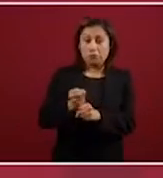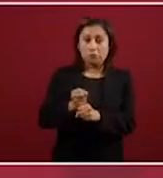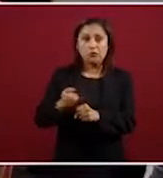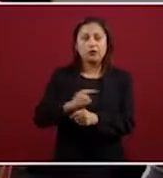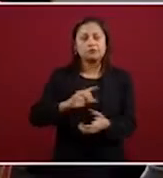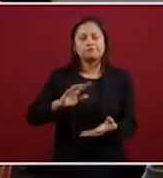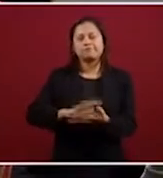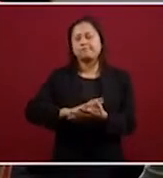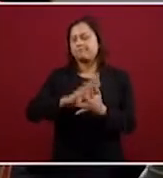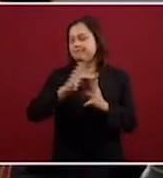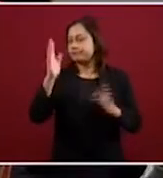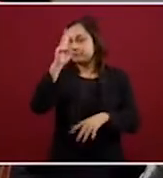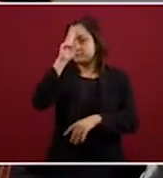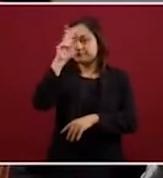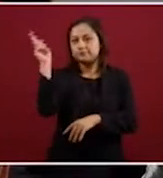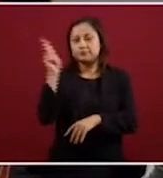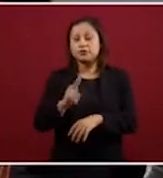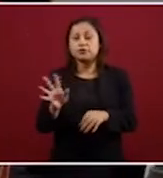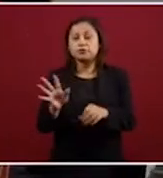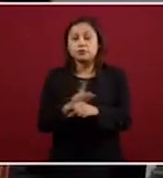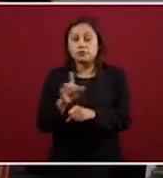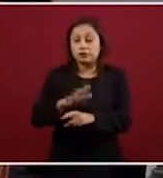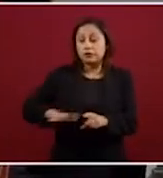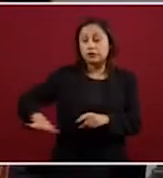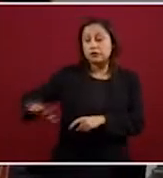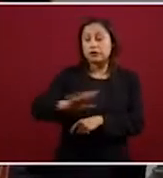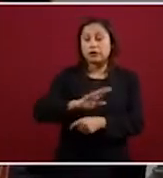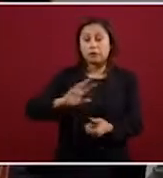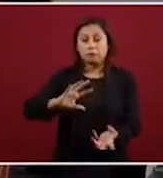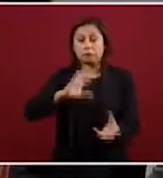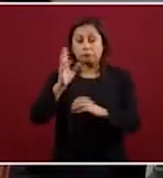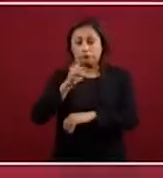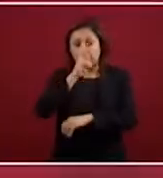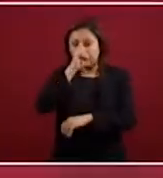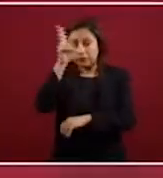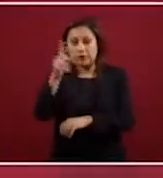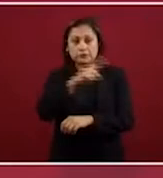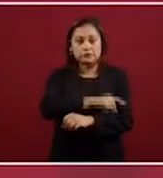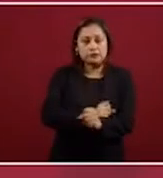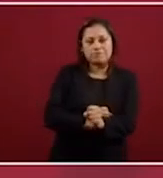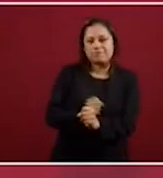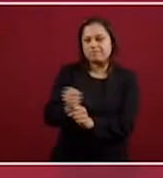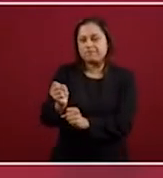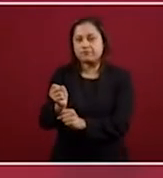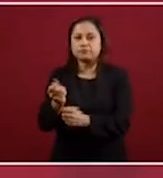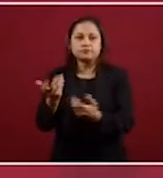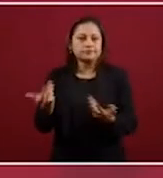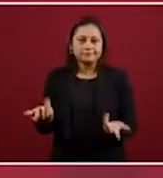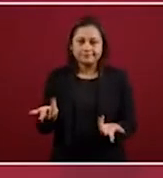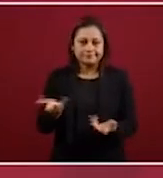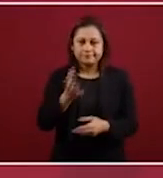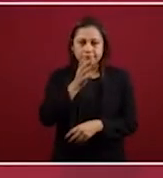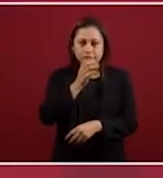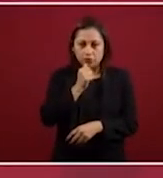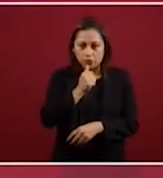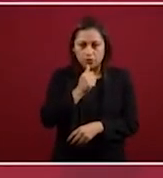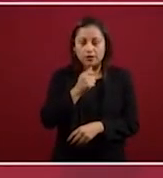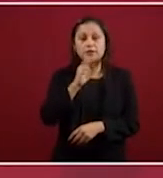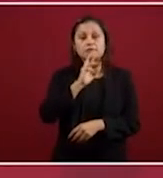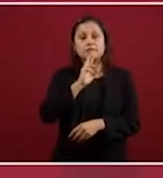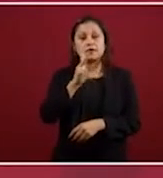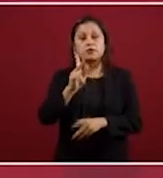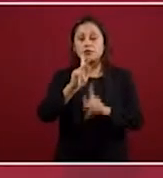porque no se puede enfrentar la violencia con la violencia la paz es fruto de la justicia entonces por eso